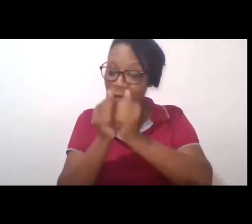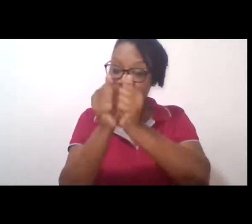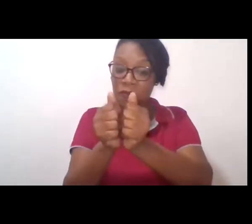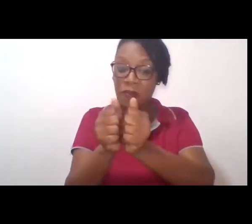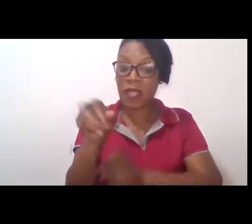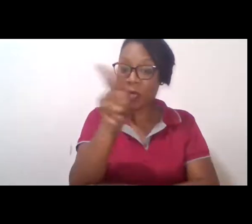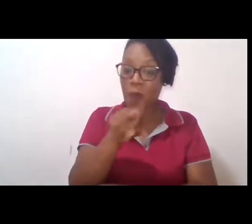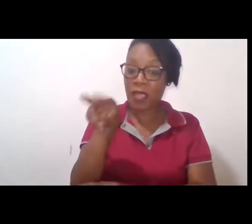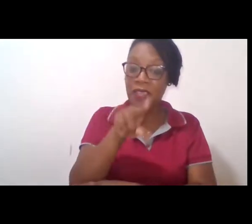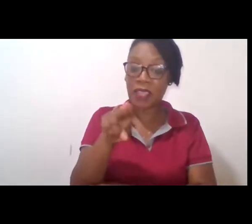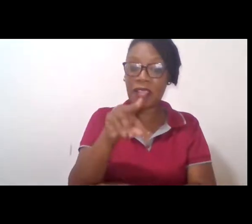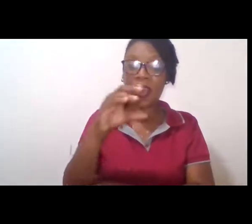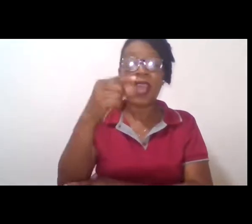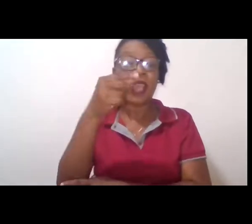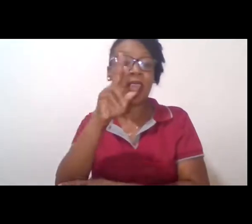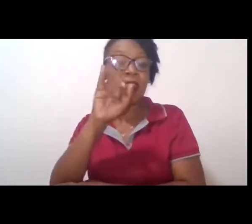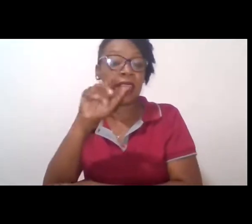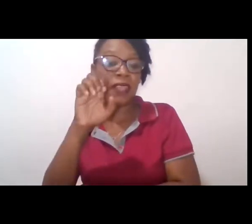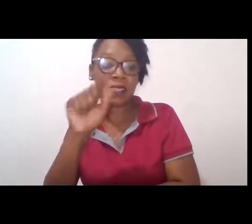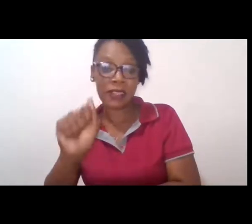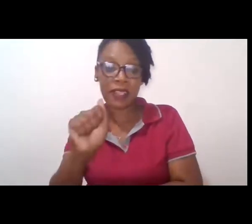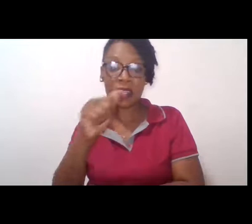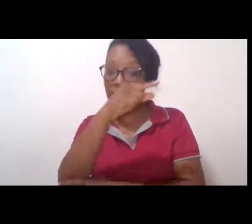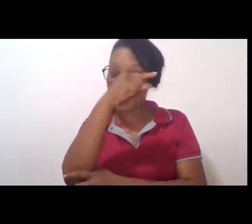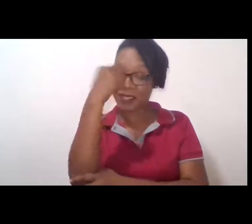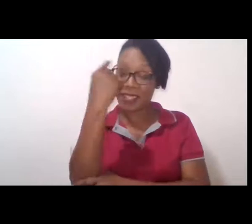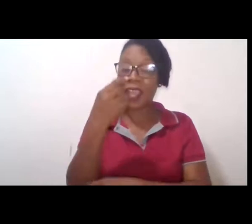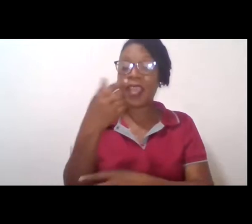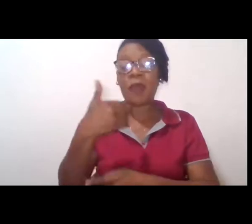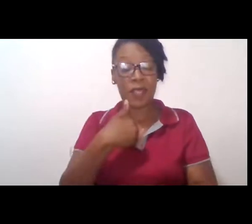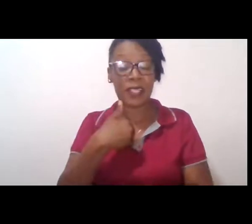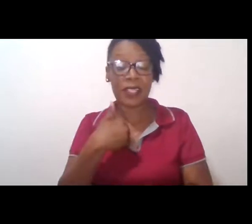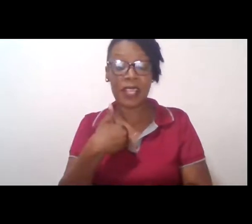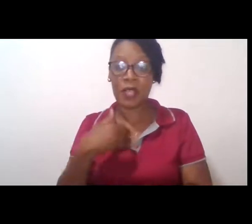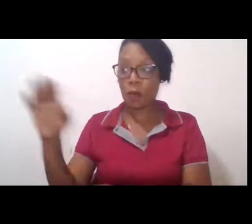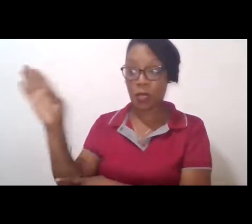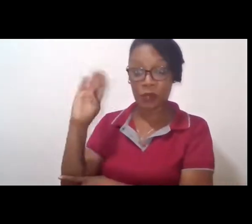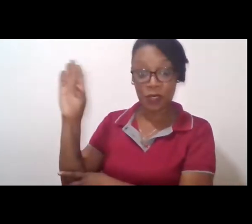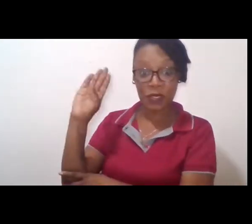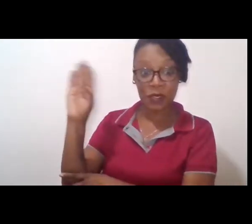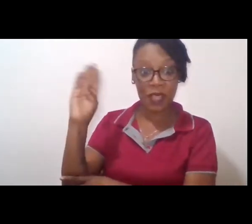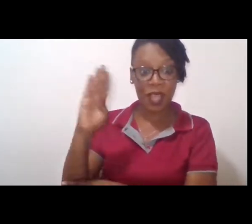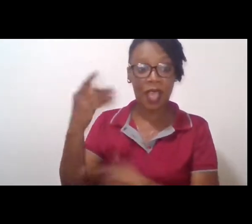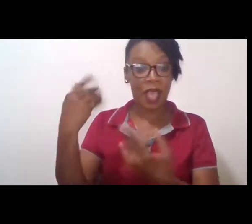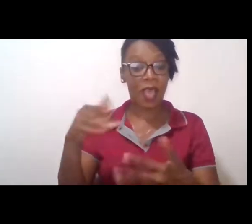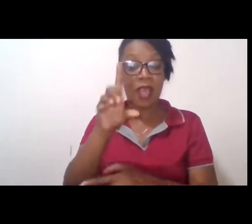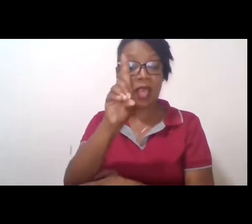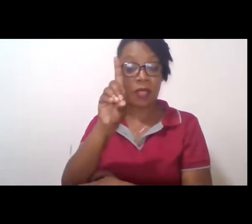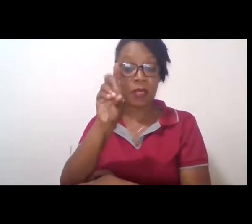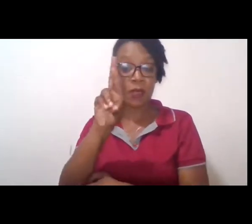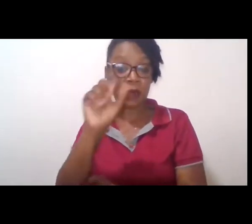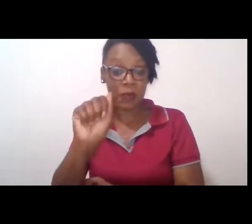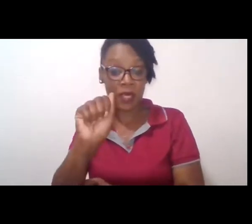colega Graciela Leywood Walker. Y vamos a tener como expositora a la doctora Delali